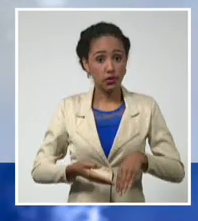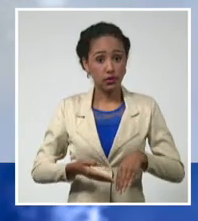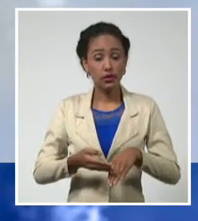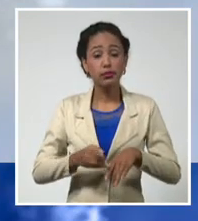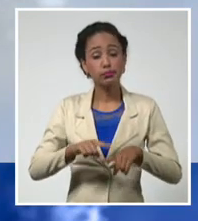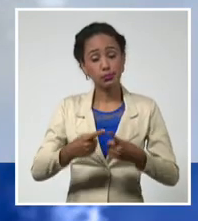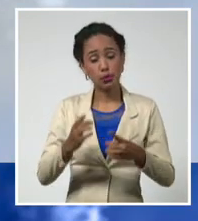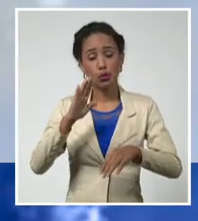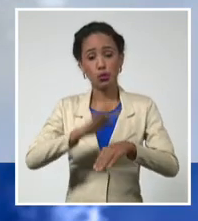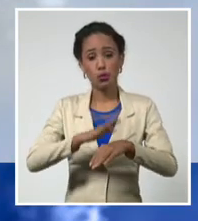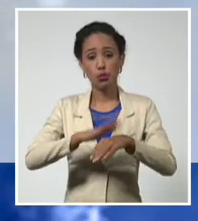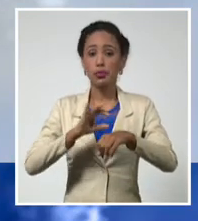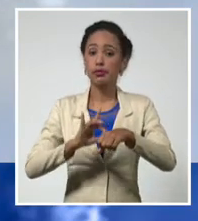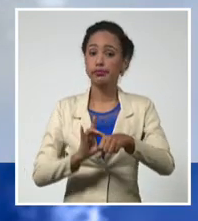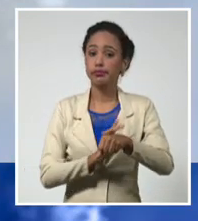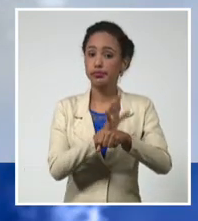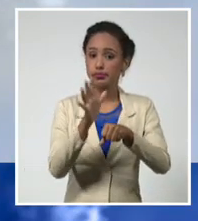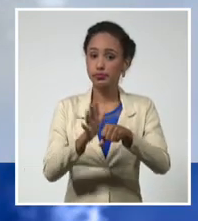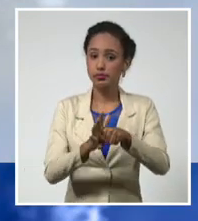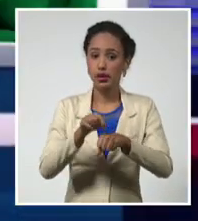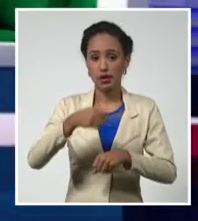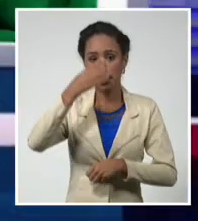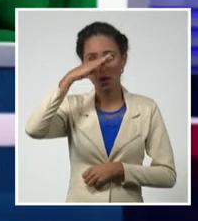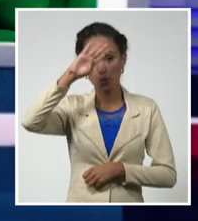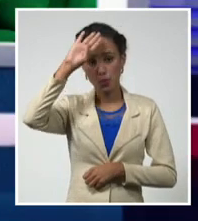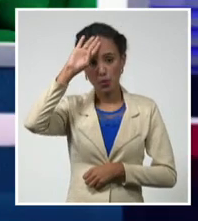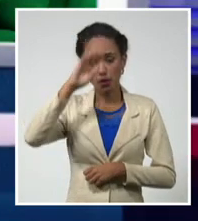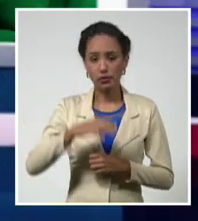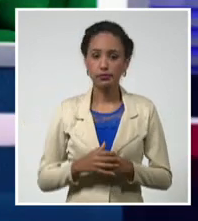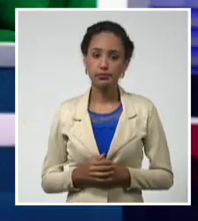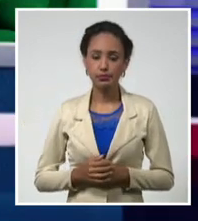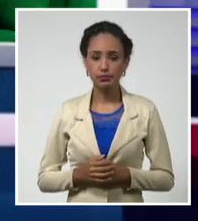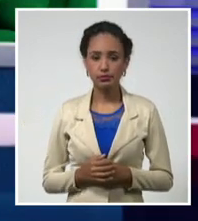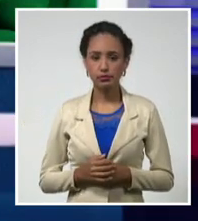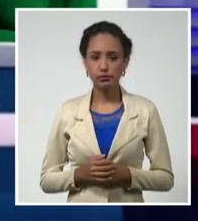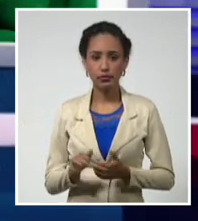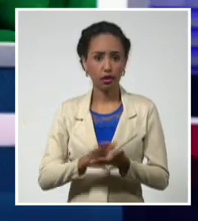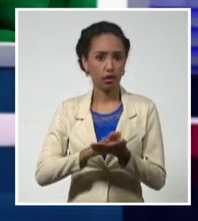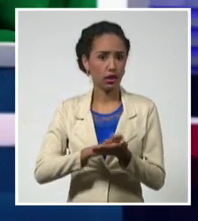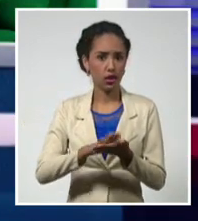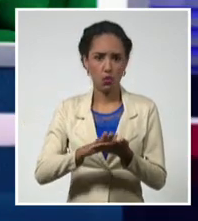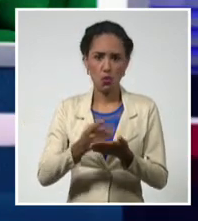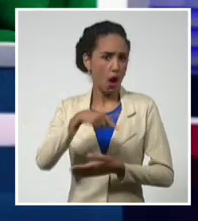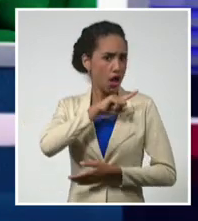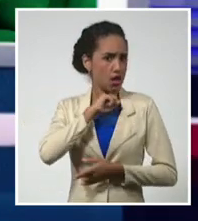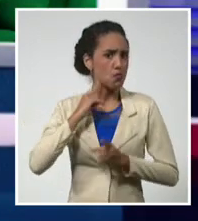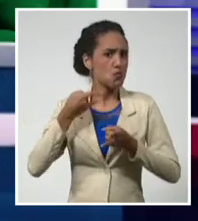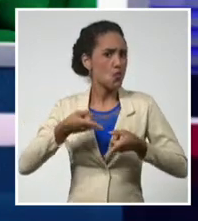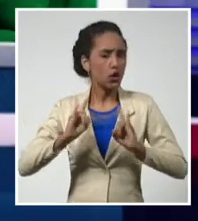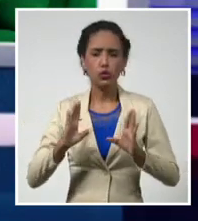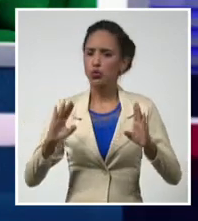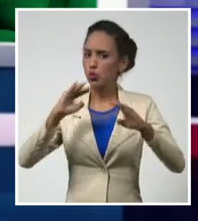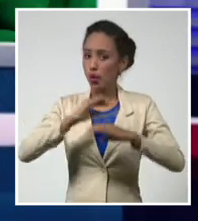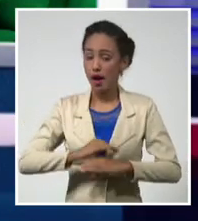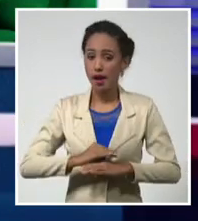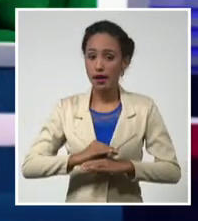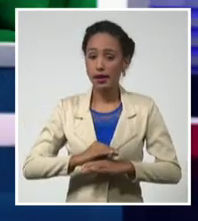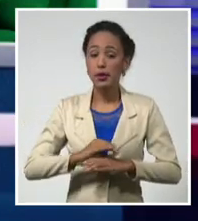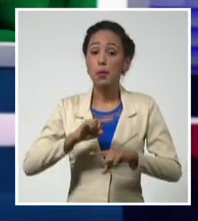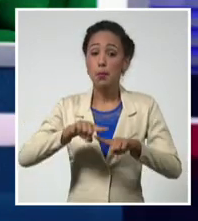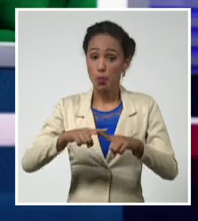la enfermedad en nuestro país. Ninguno falleció en el día de ayer y eso hace que la